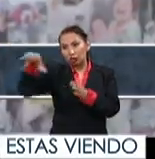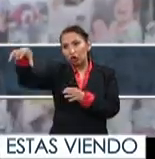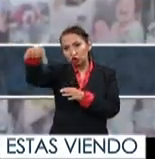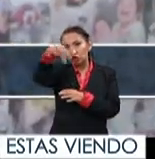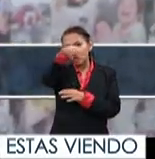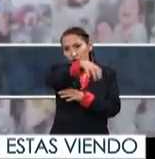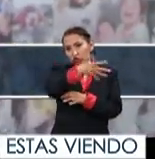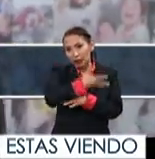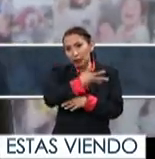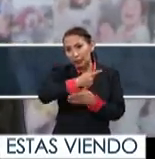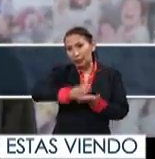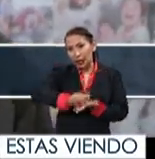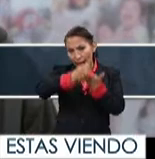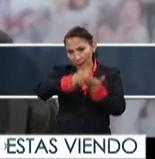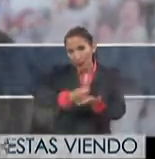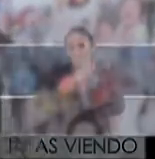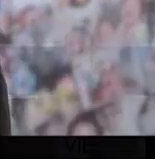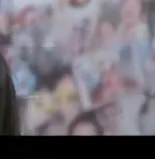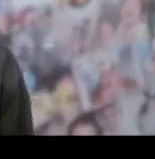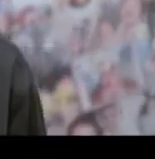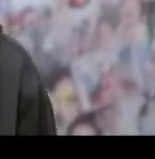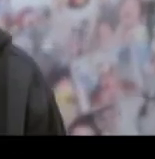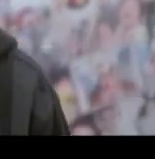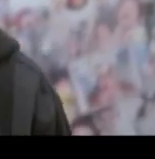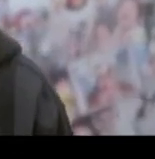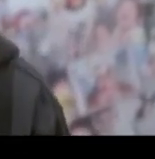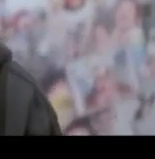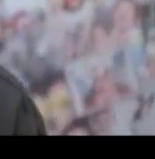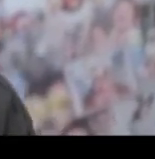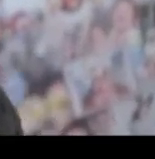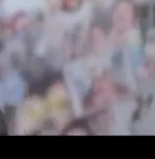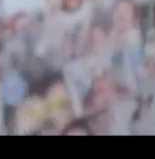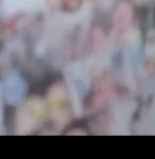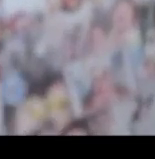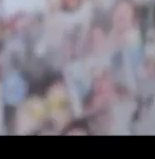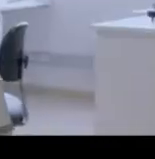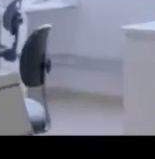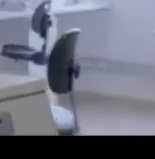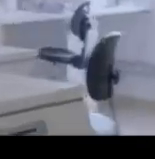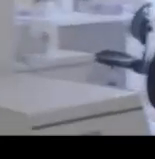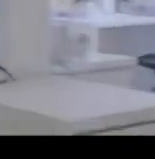centros que ofrecen esta terapia y en Estados Unidos me parece que son alrededor de